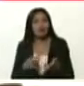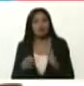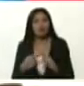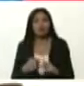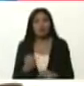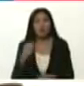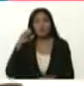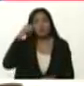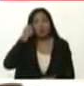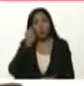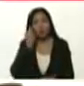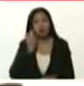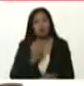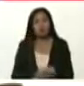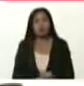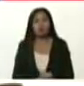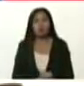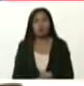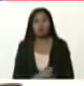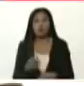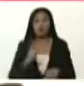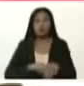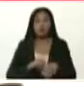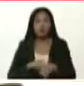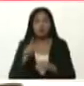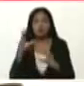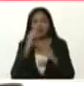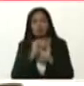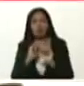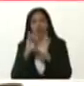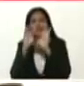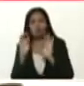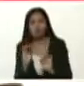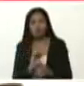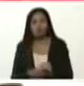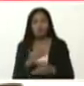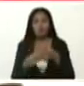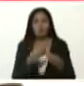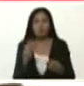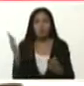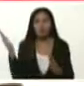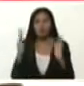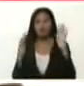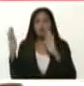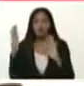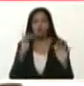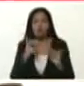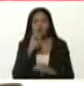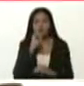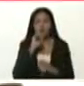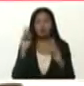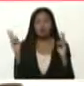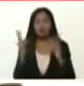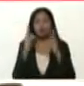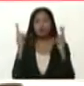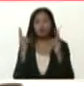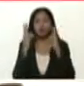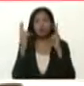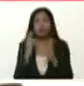recuerdo esas horas, esa noche, y cómo fueron llegando las noticias de la victoria,